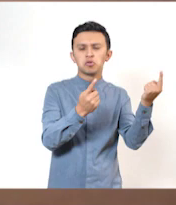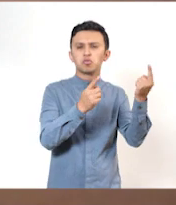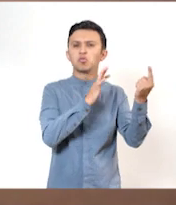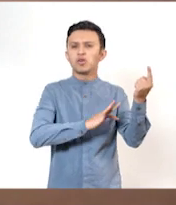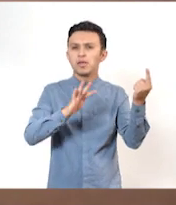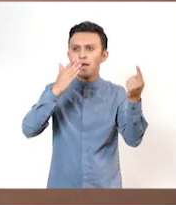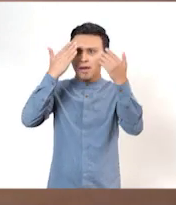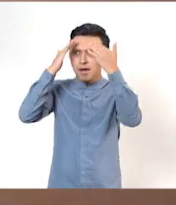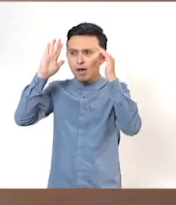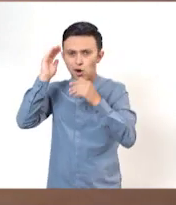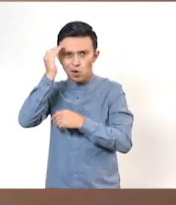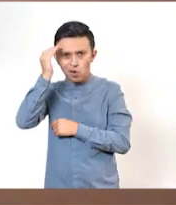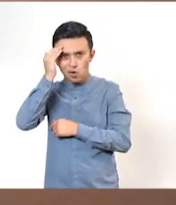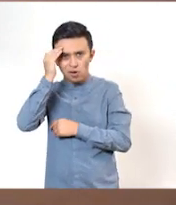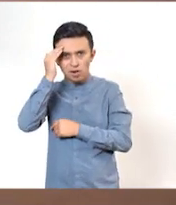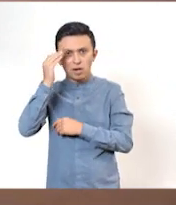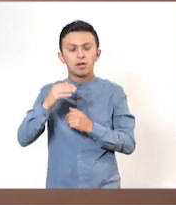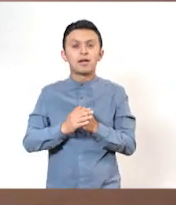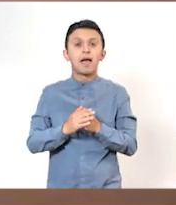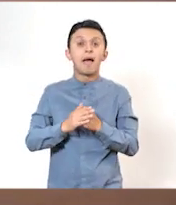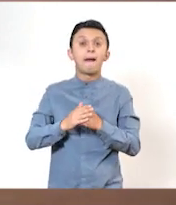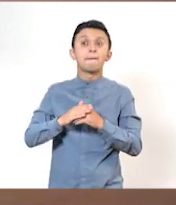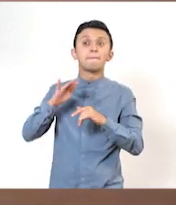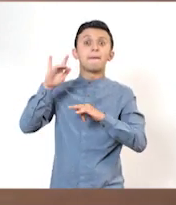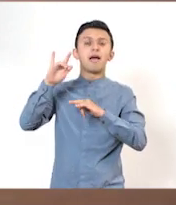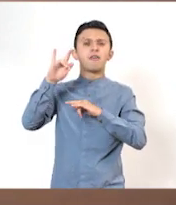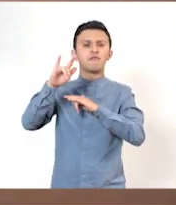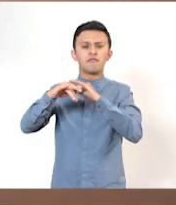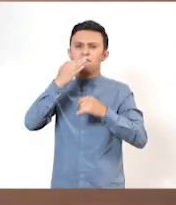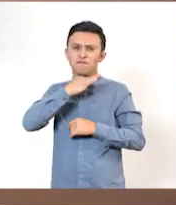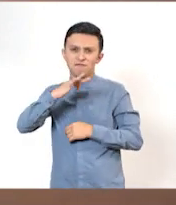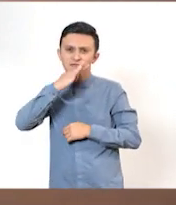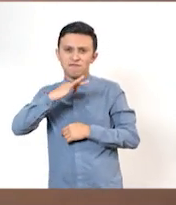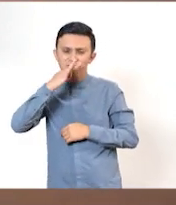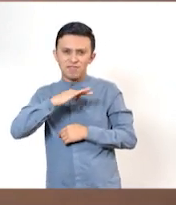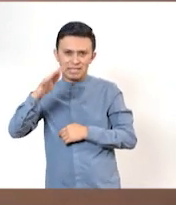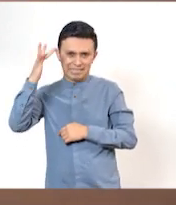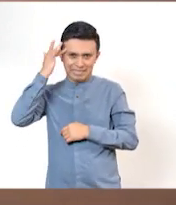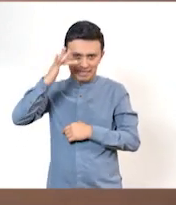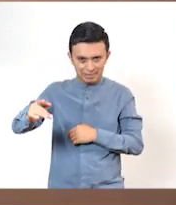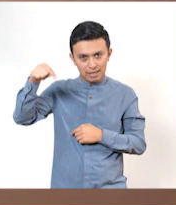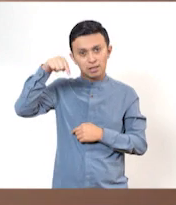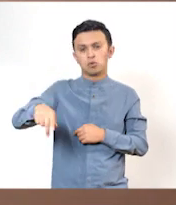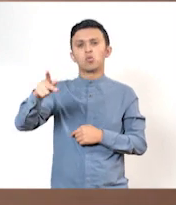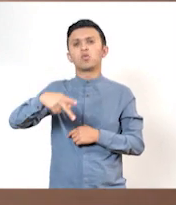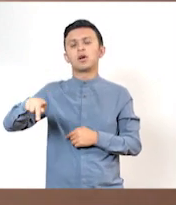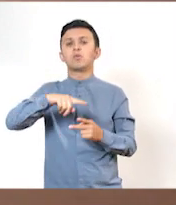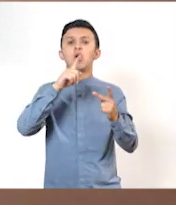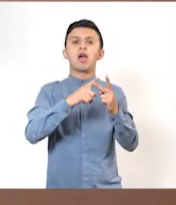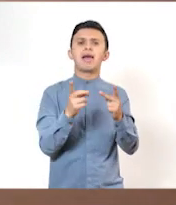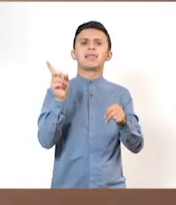niñas conocieran las ferias patronales, el Día de